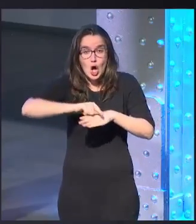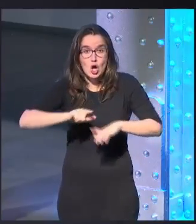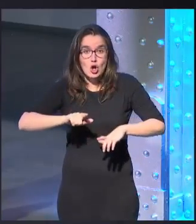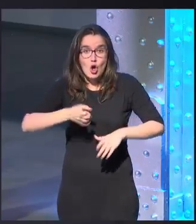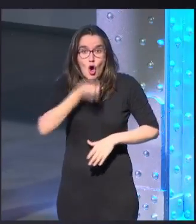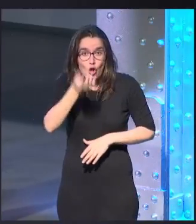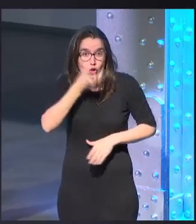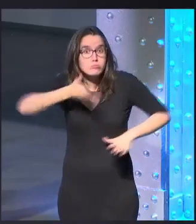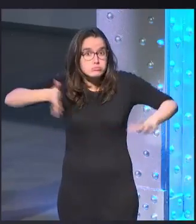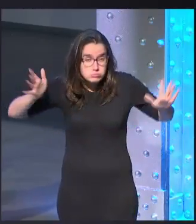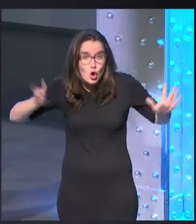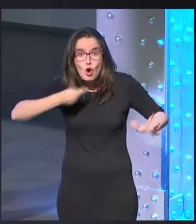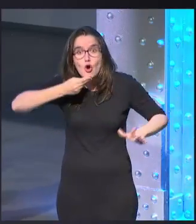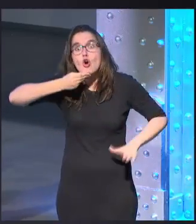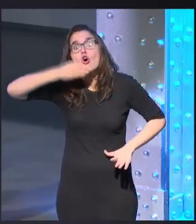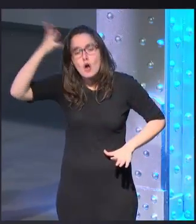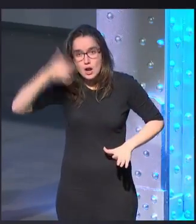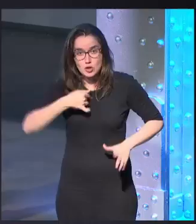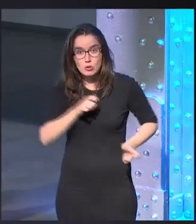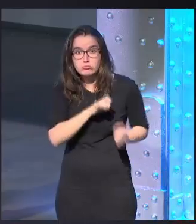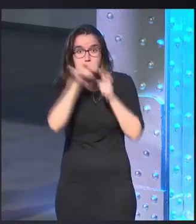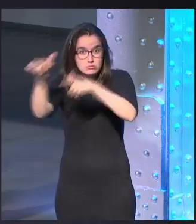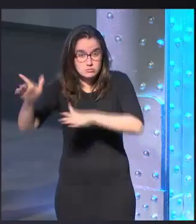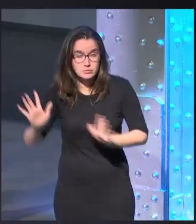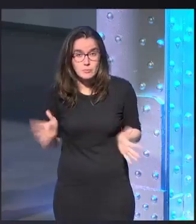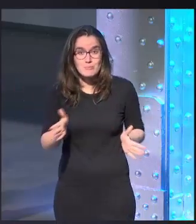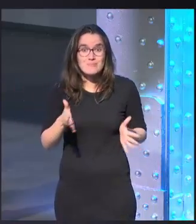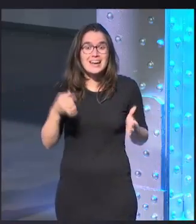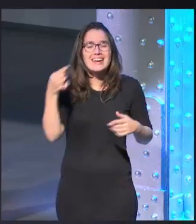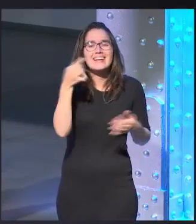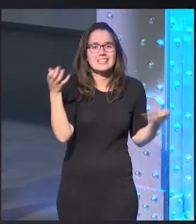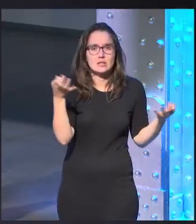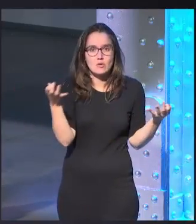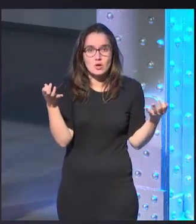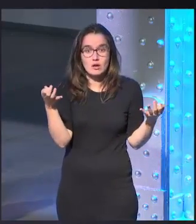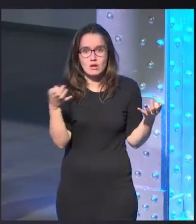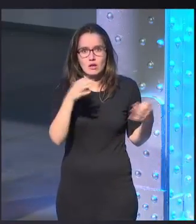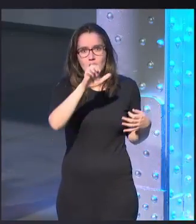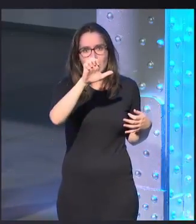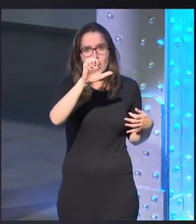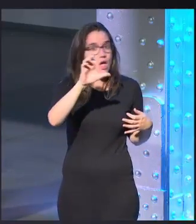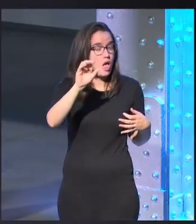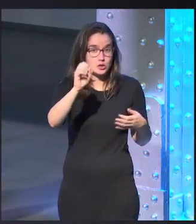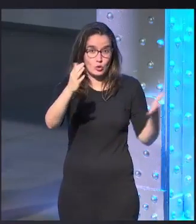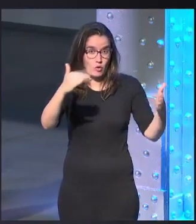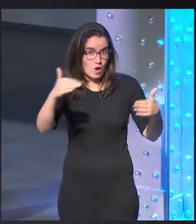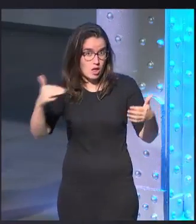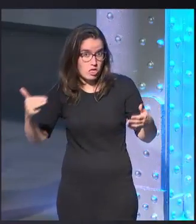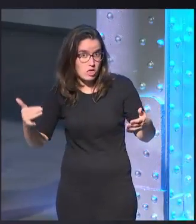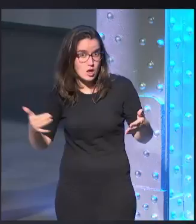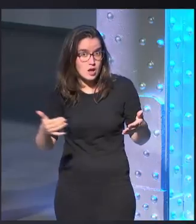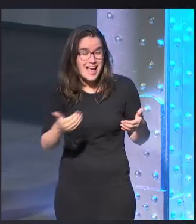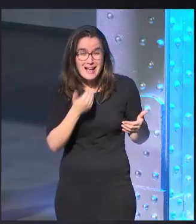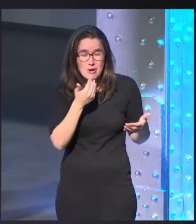no sé cómo decirte, o sea, ojalá me pudiera ir yo. Lo malo es no tener la ESO, no tener